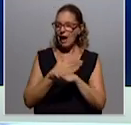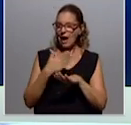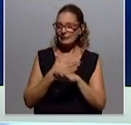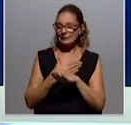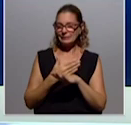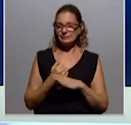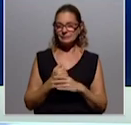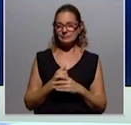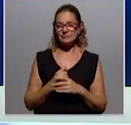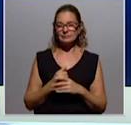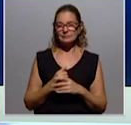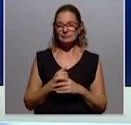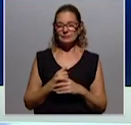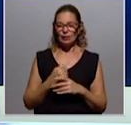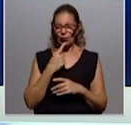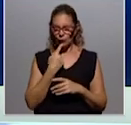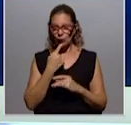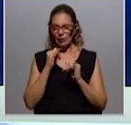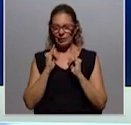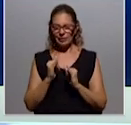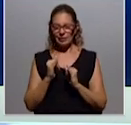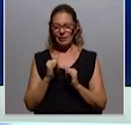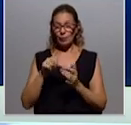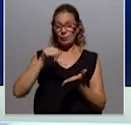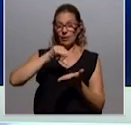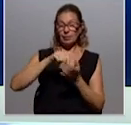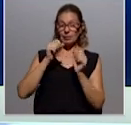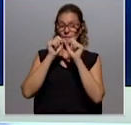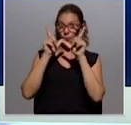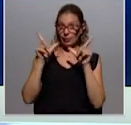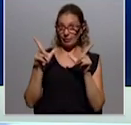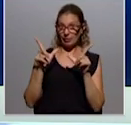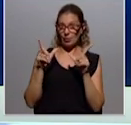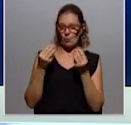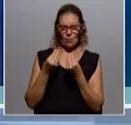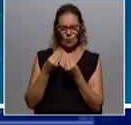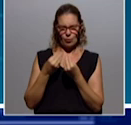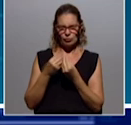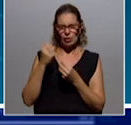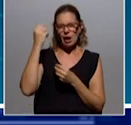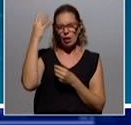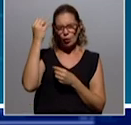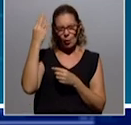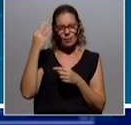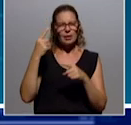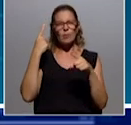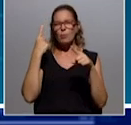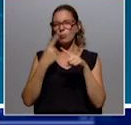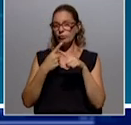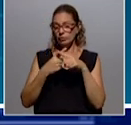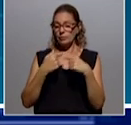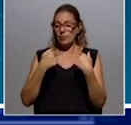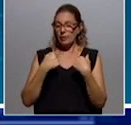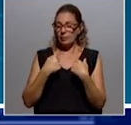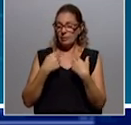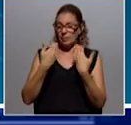antecedía. Ah, sin duda que sí, es un país que me ha sorprendido en más de un aspecto, pero la cumbre ha sido sumamente positiva para mí,